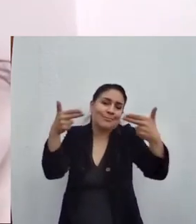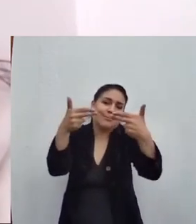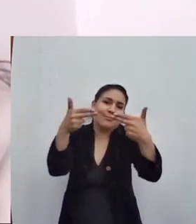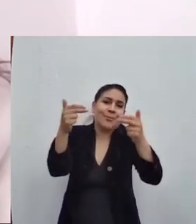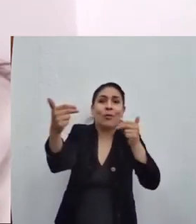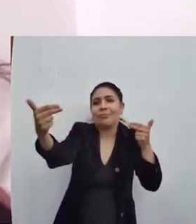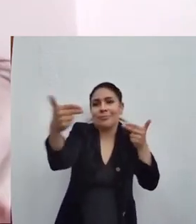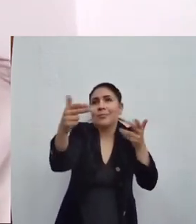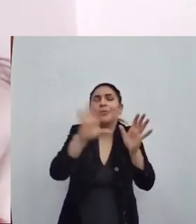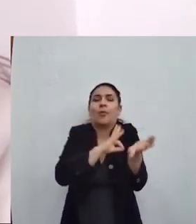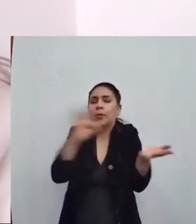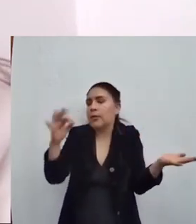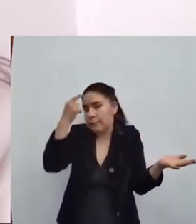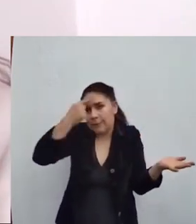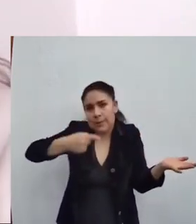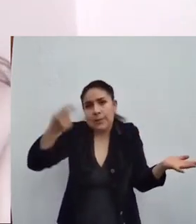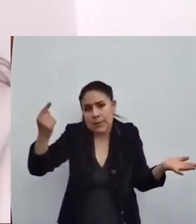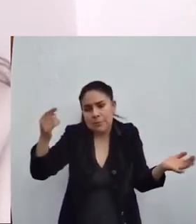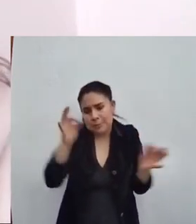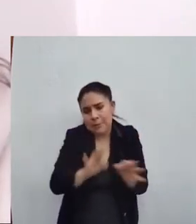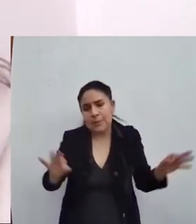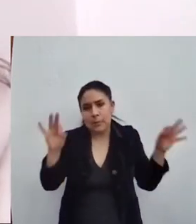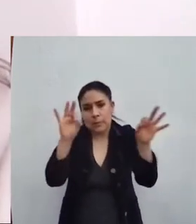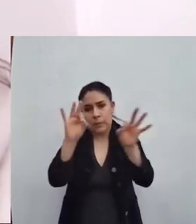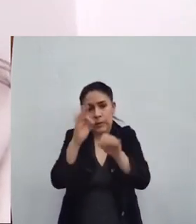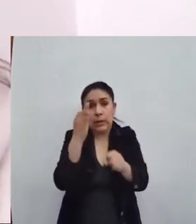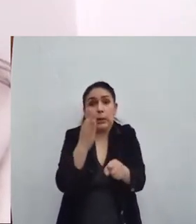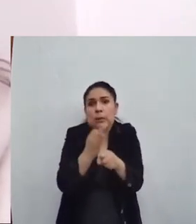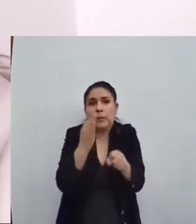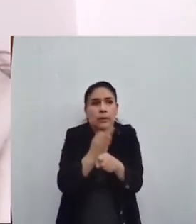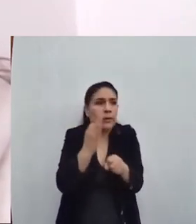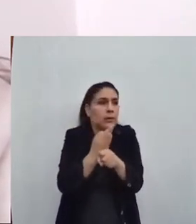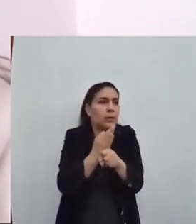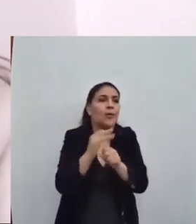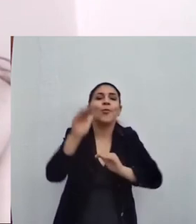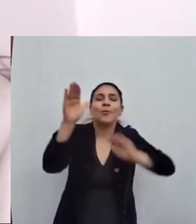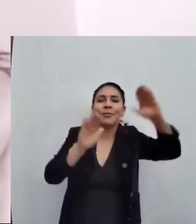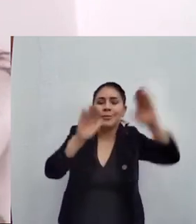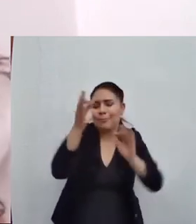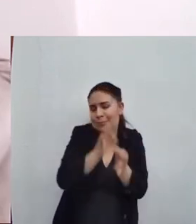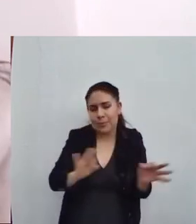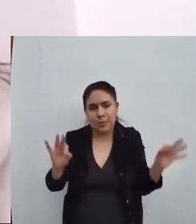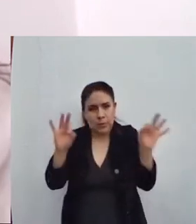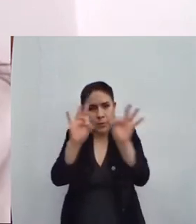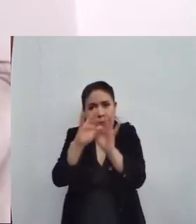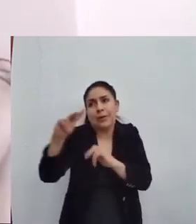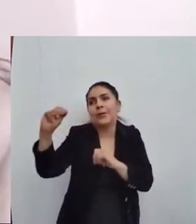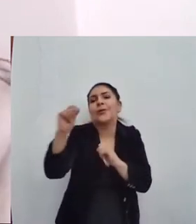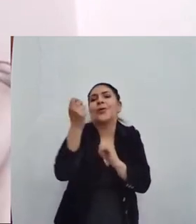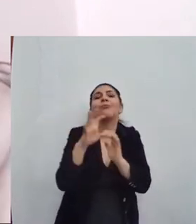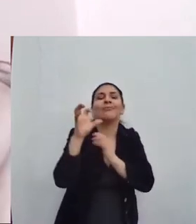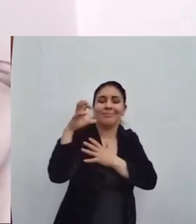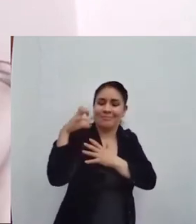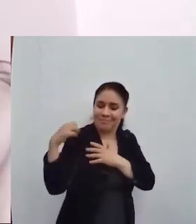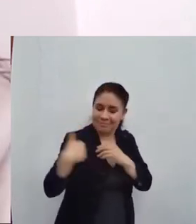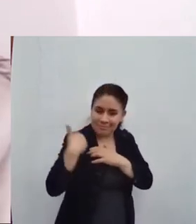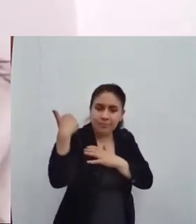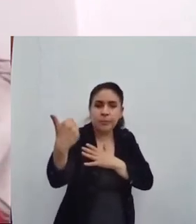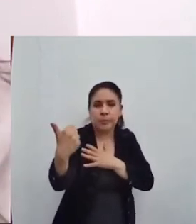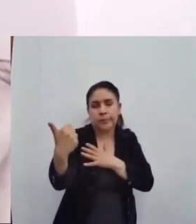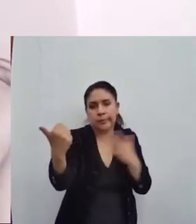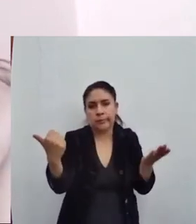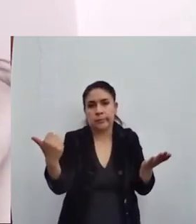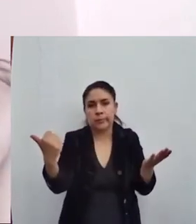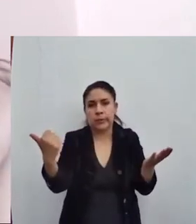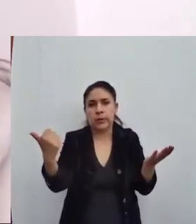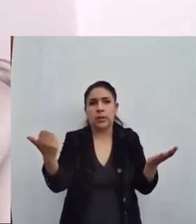a sumar y empezarle a apostar a este tipo de medios digitales. En mi caso, soy representante